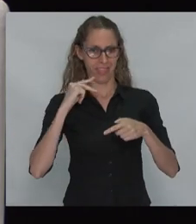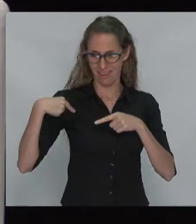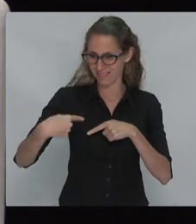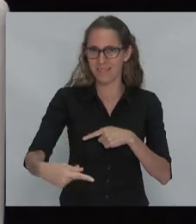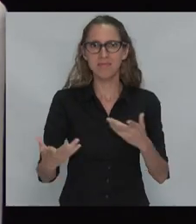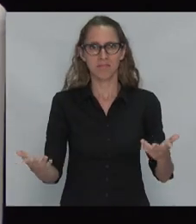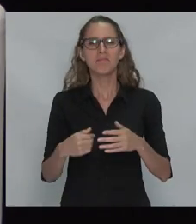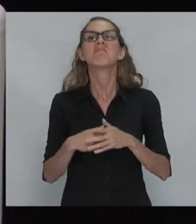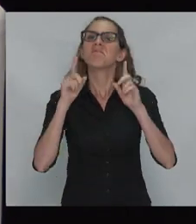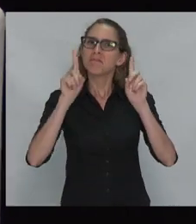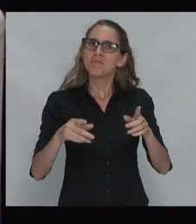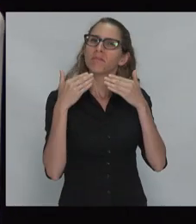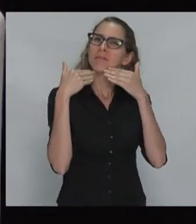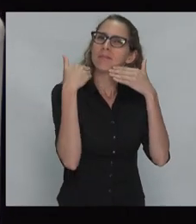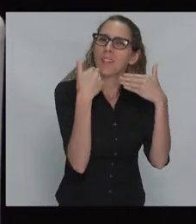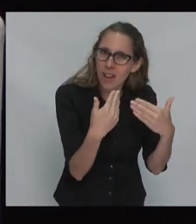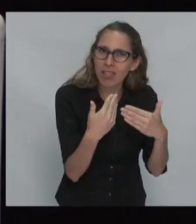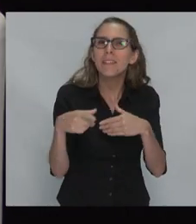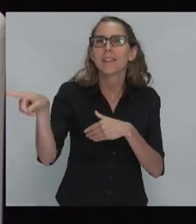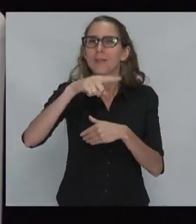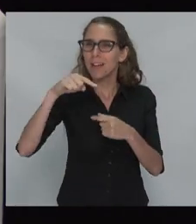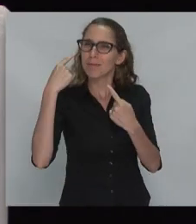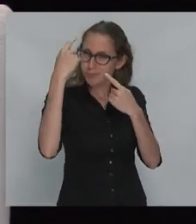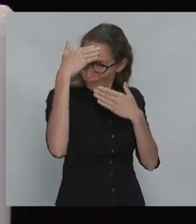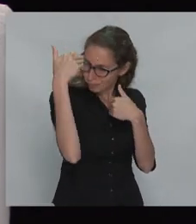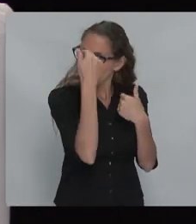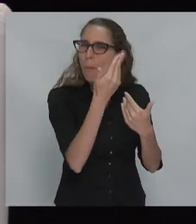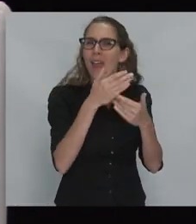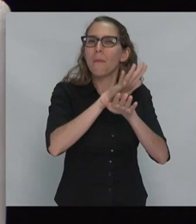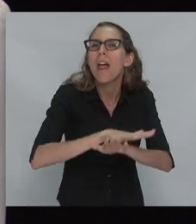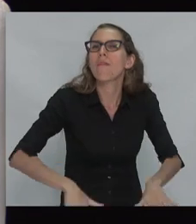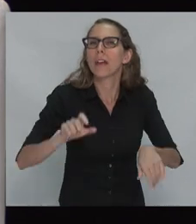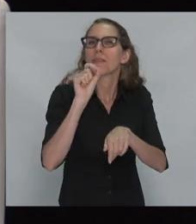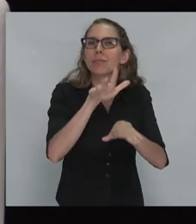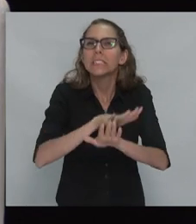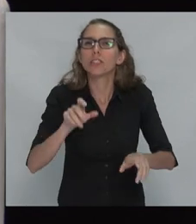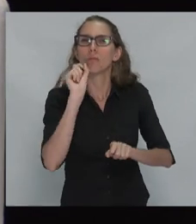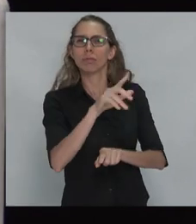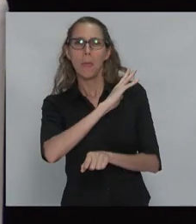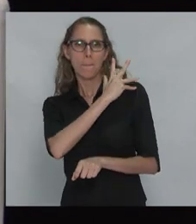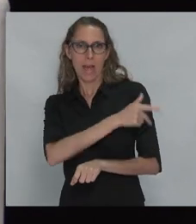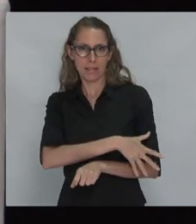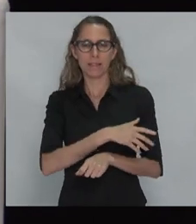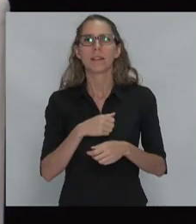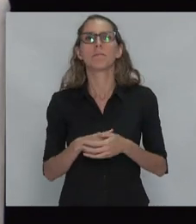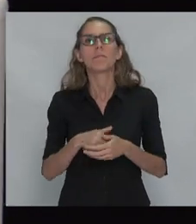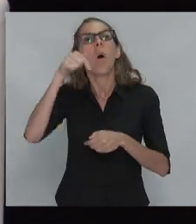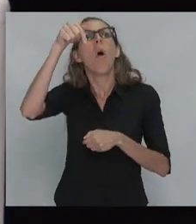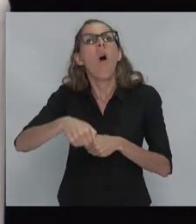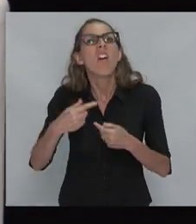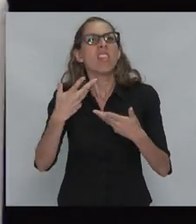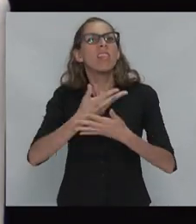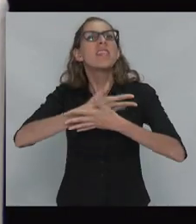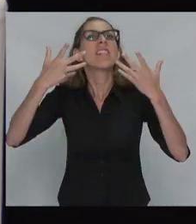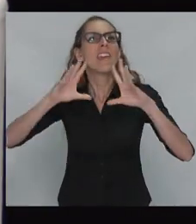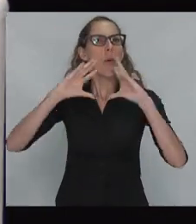Luego quiero agradecer este gesto hacia la infancia palestina. Hoy es el Día Universal